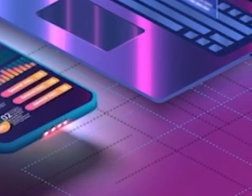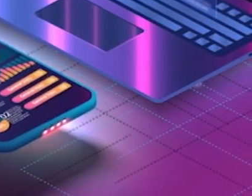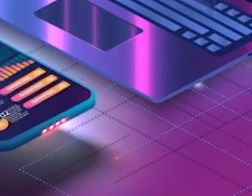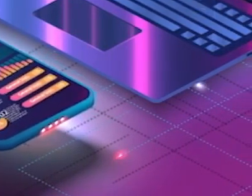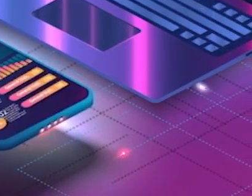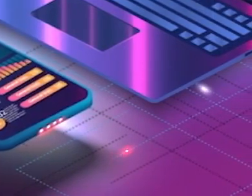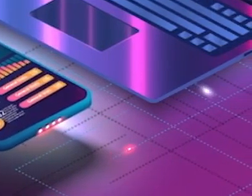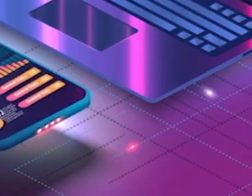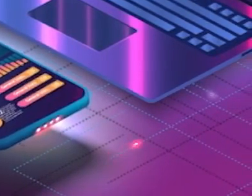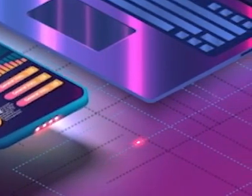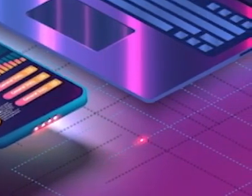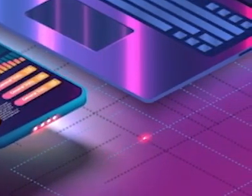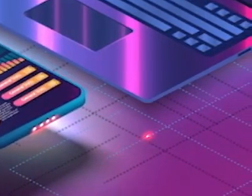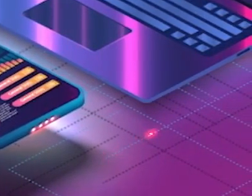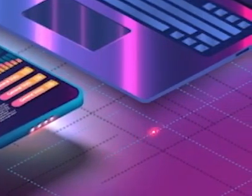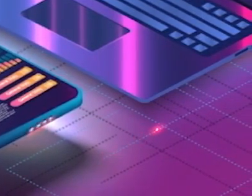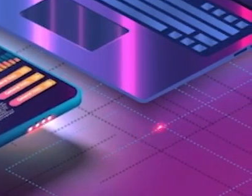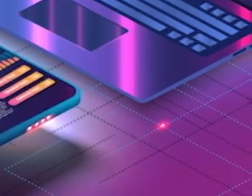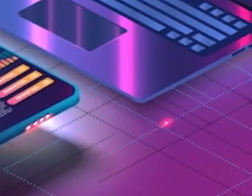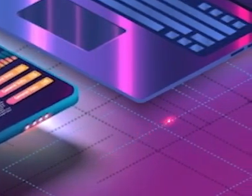Pensiones. Hágalo ingresando a